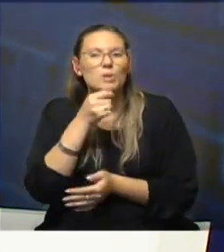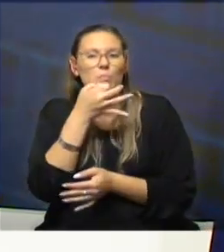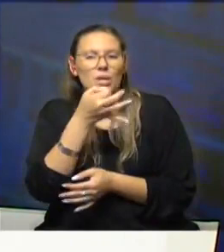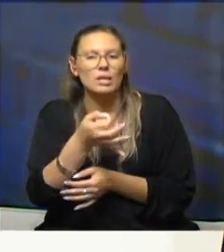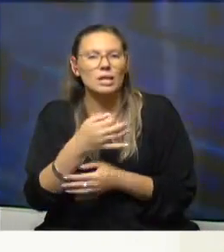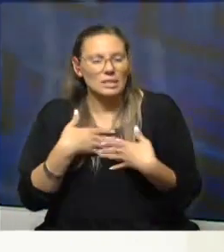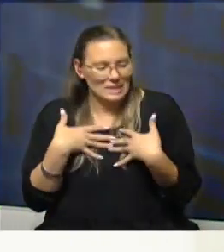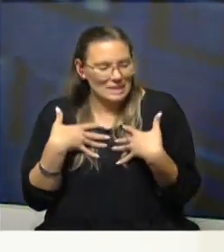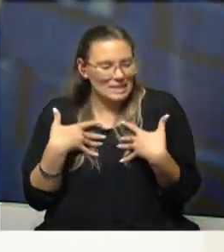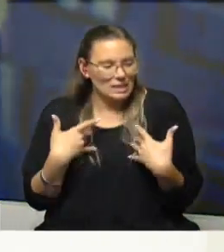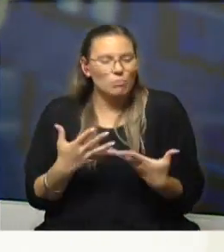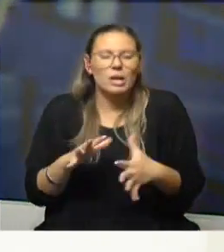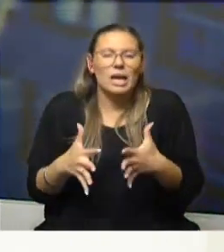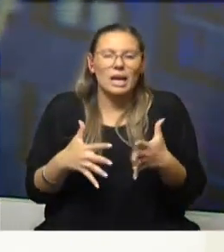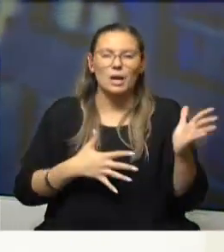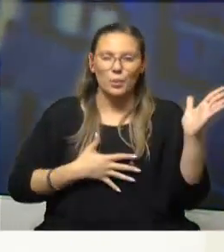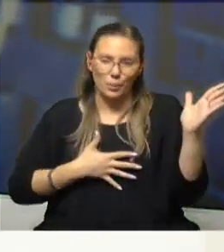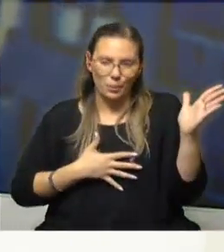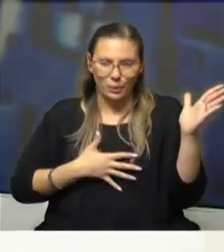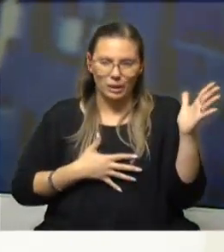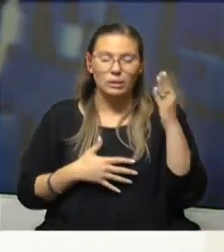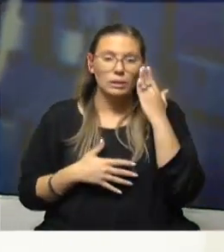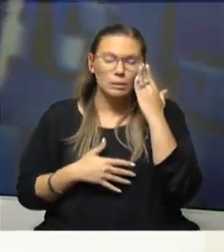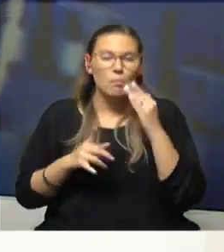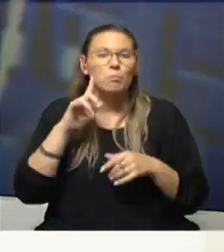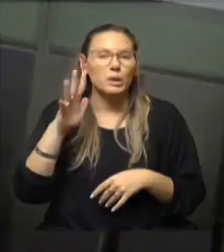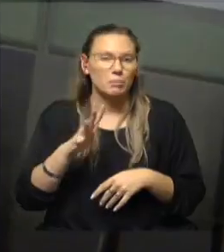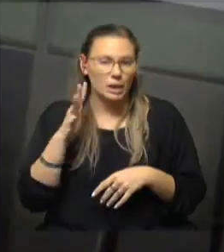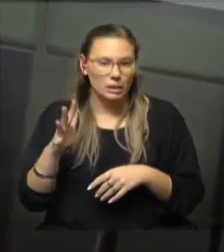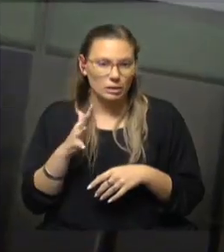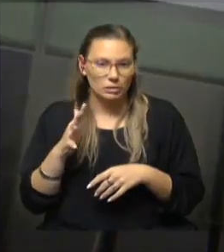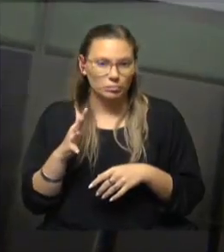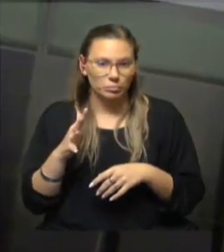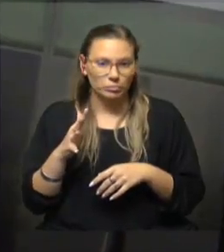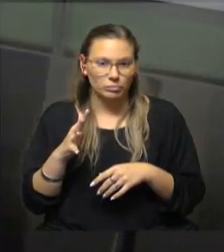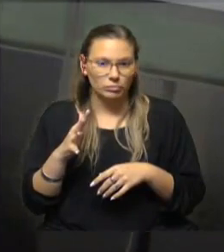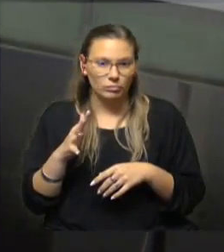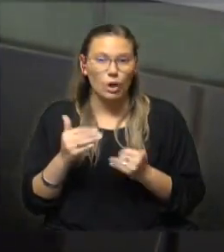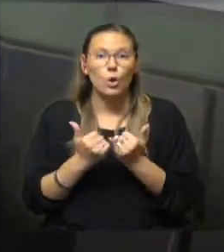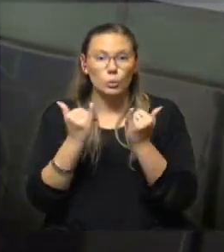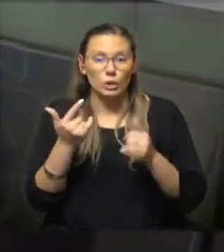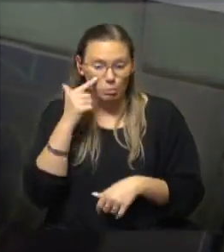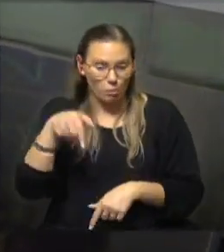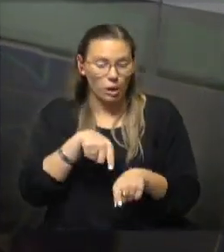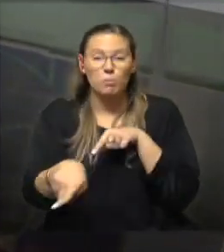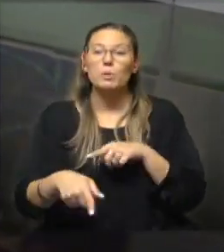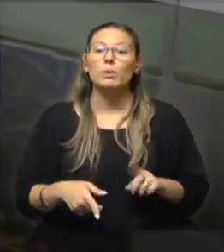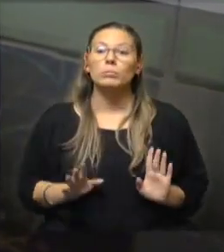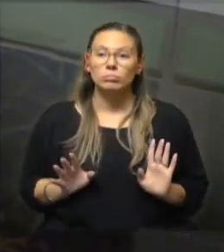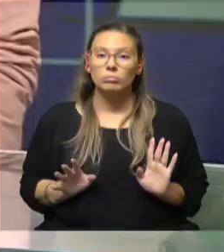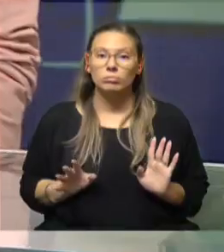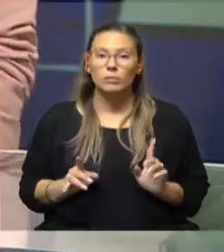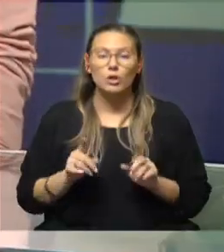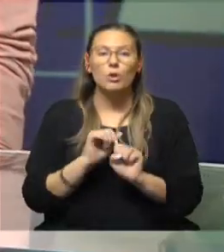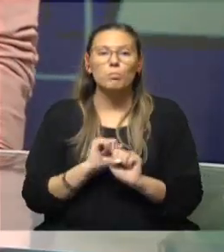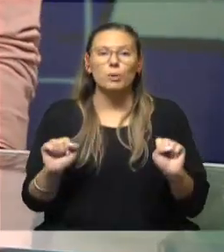mucho sentimiento de lo que significa el baile, la danza. Me imagino, pará, y lo vamos a hacer, un día lo probamos acá en vivo. Lo que pasa es que él no puede hacer,